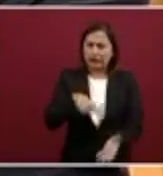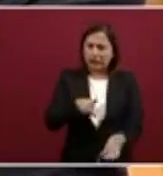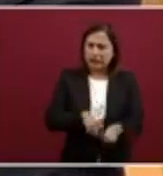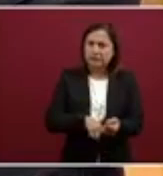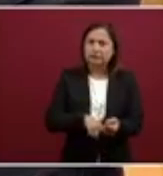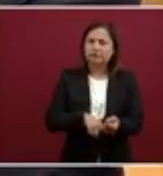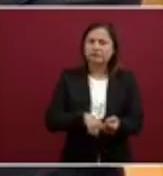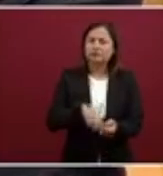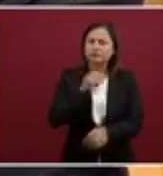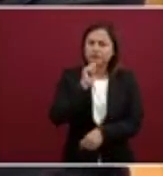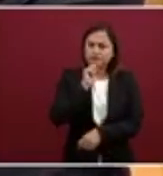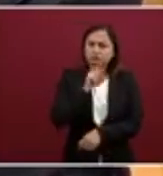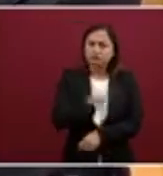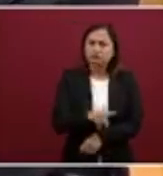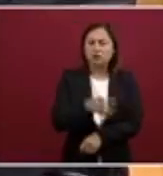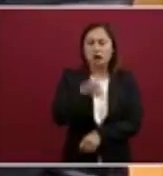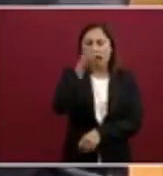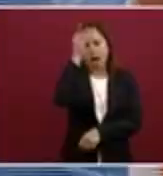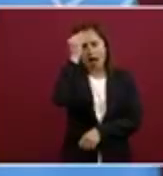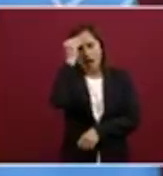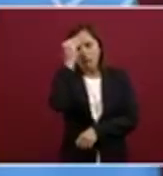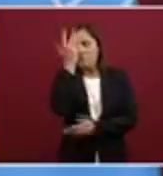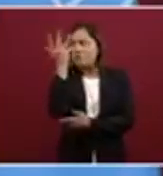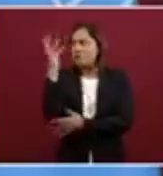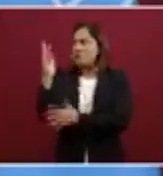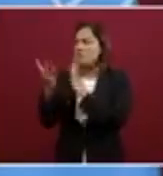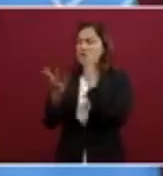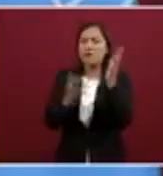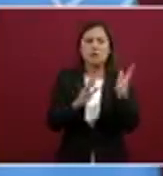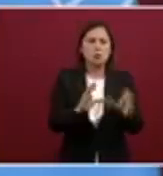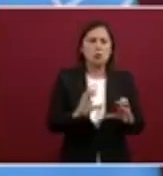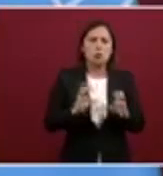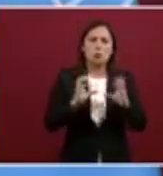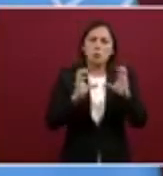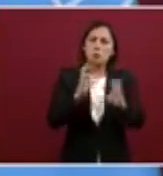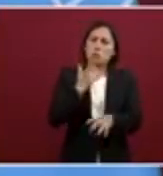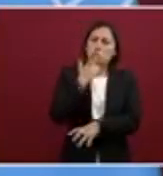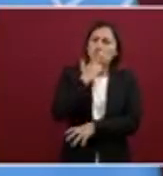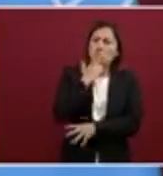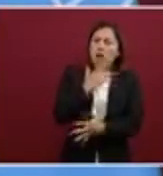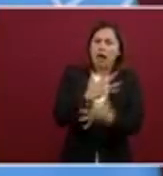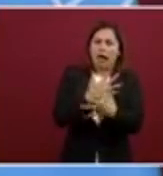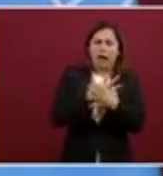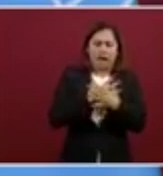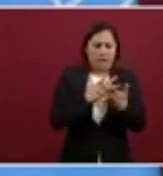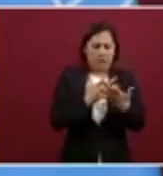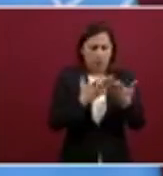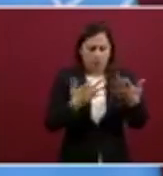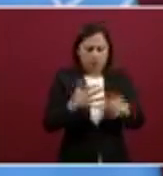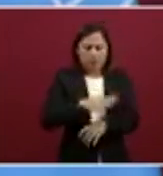al medio ambiente, amor a la naturaleza, es